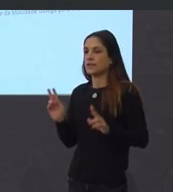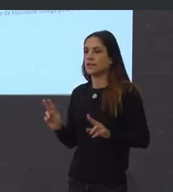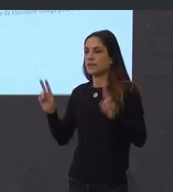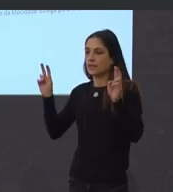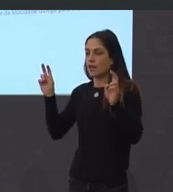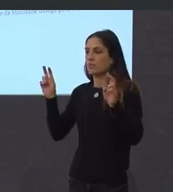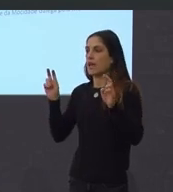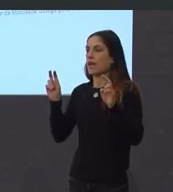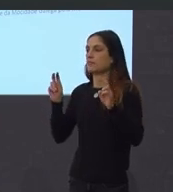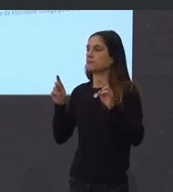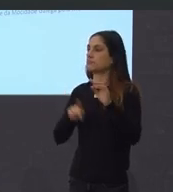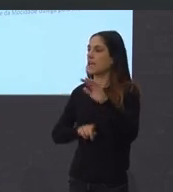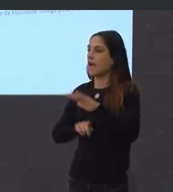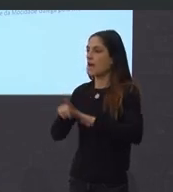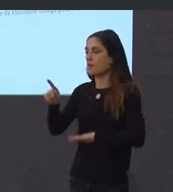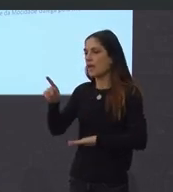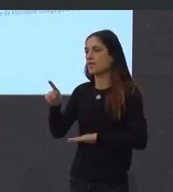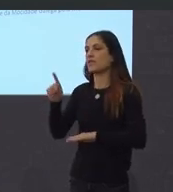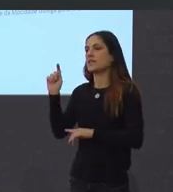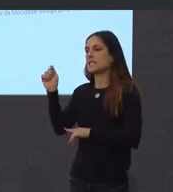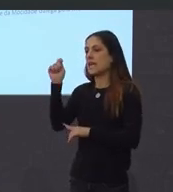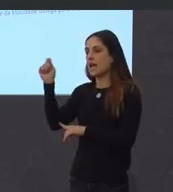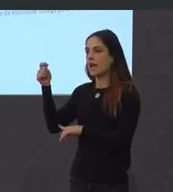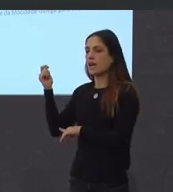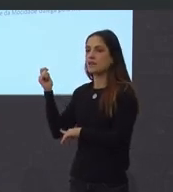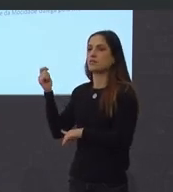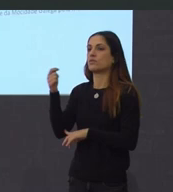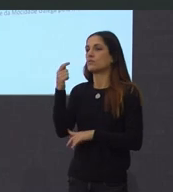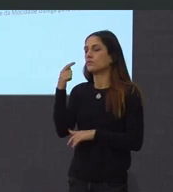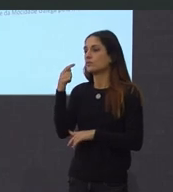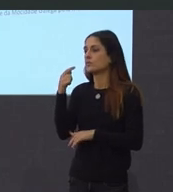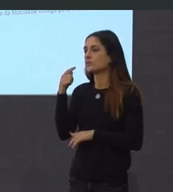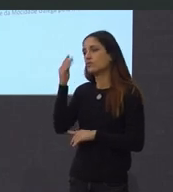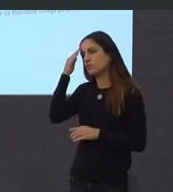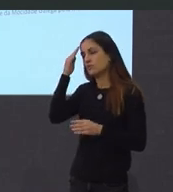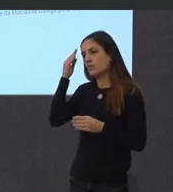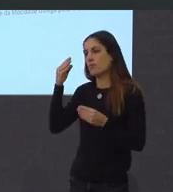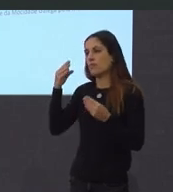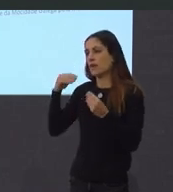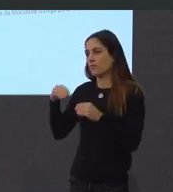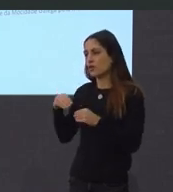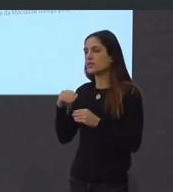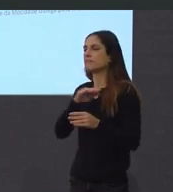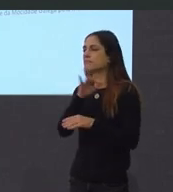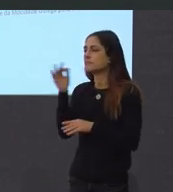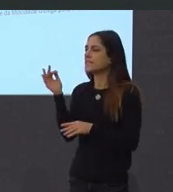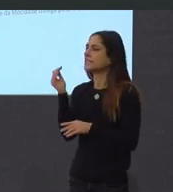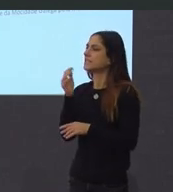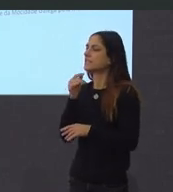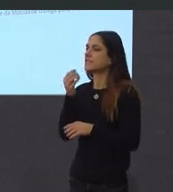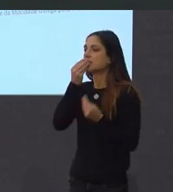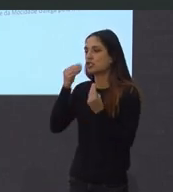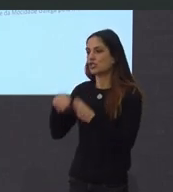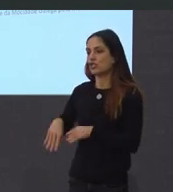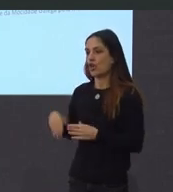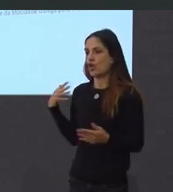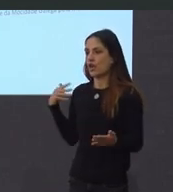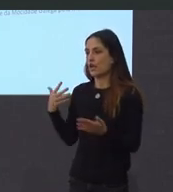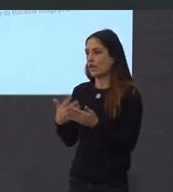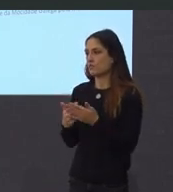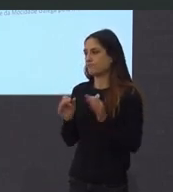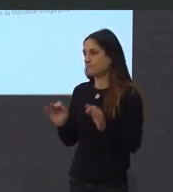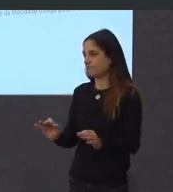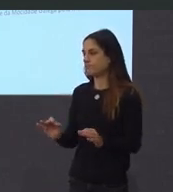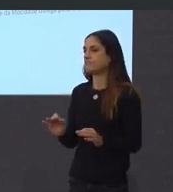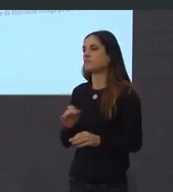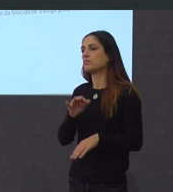dos avances, dos logros no movimento memorialístico e tamén da historia en sí, porque consideramos que